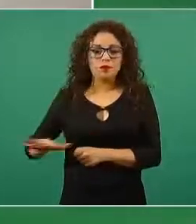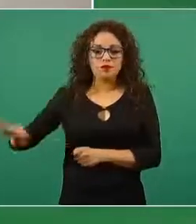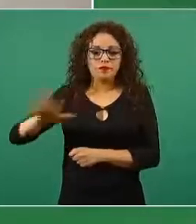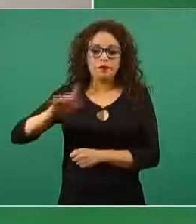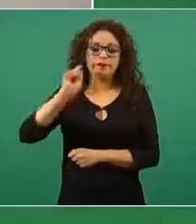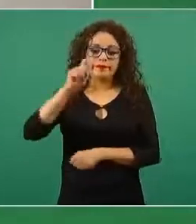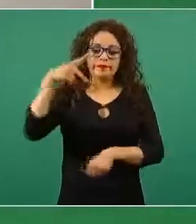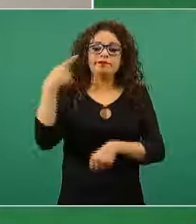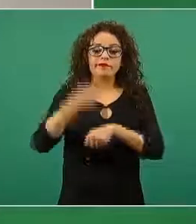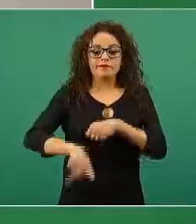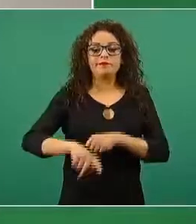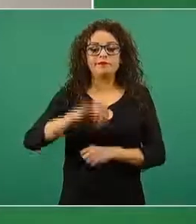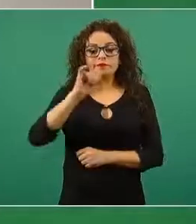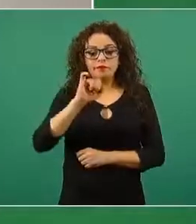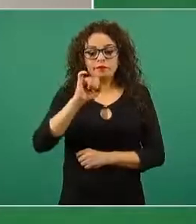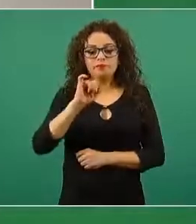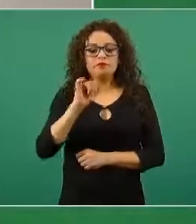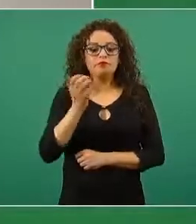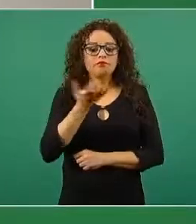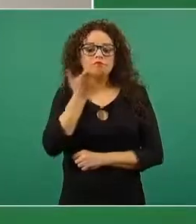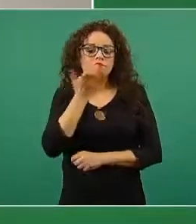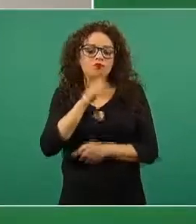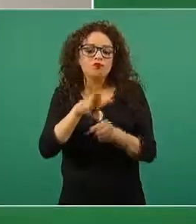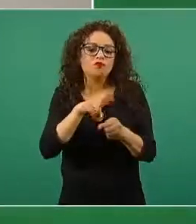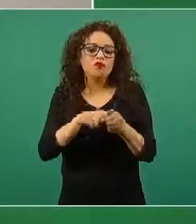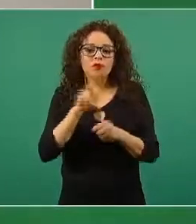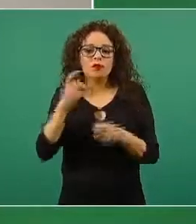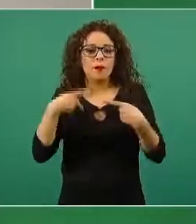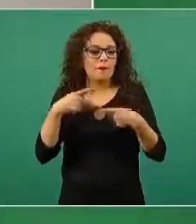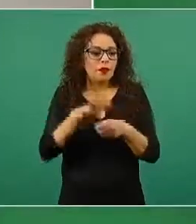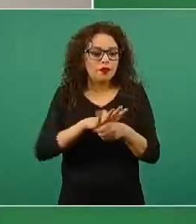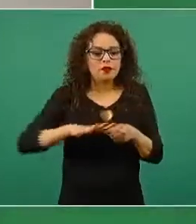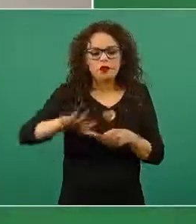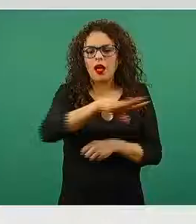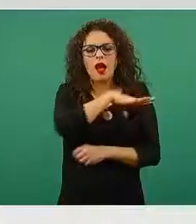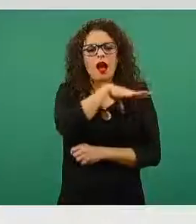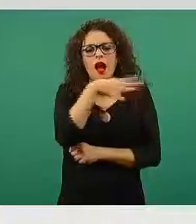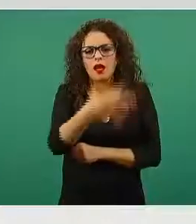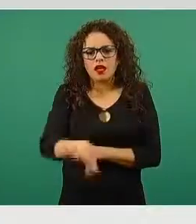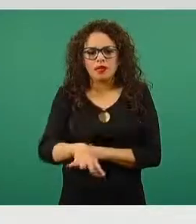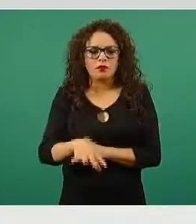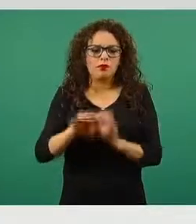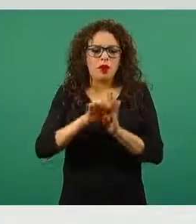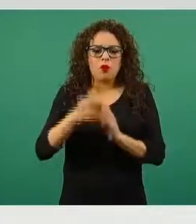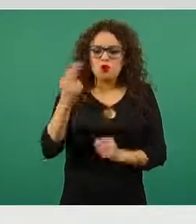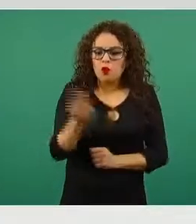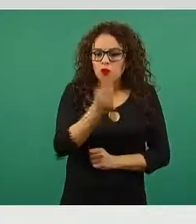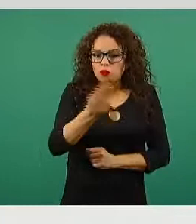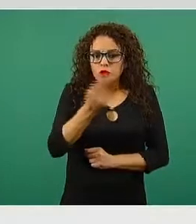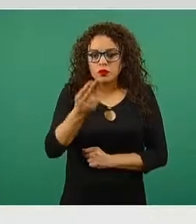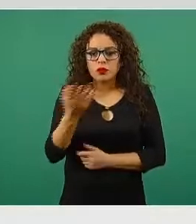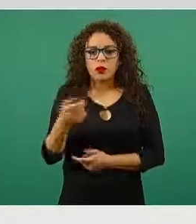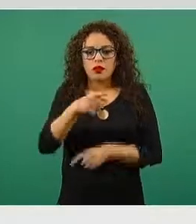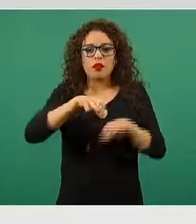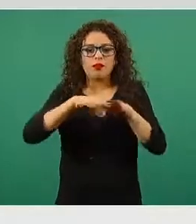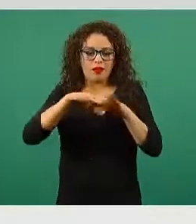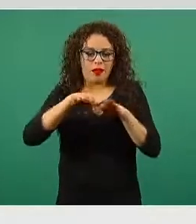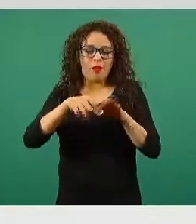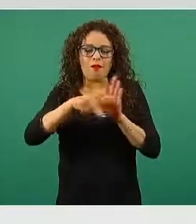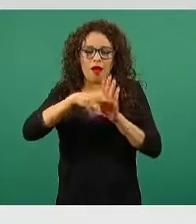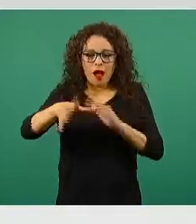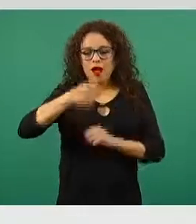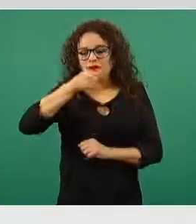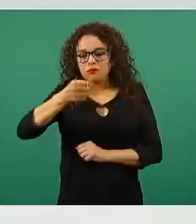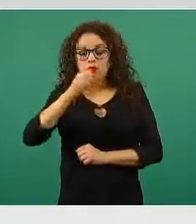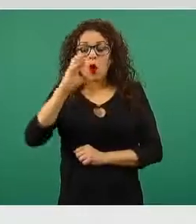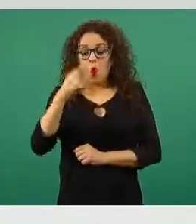de habitual, ¿no?, de la población en general, como ustedes, como personas comunicadoras, como yo, que